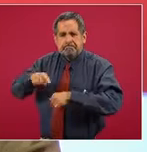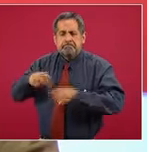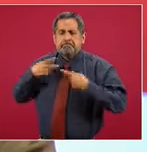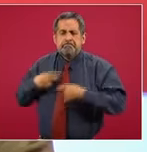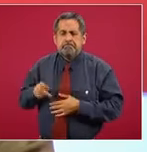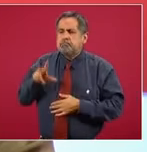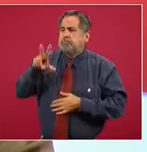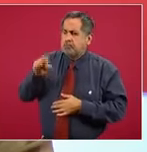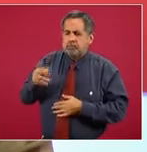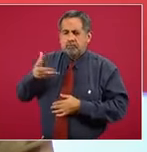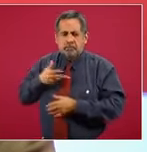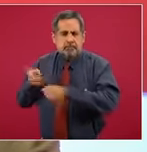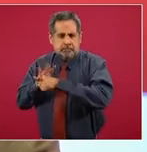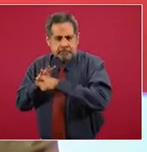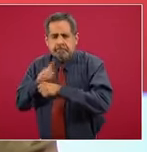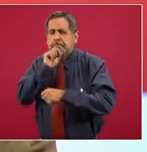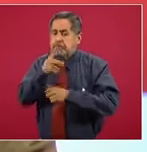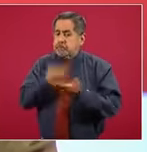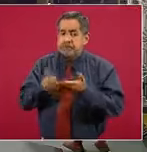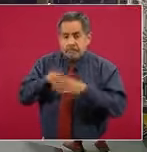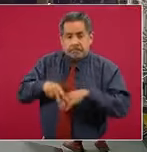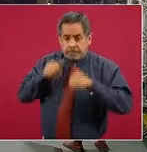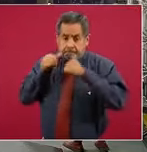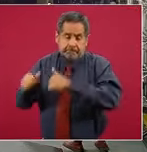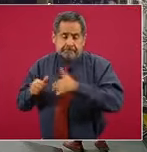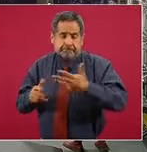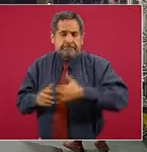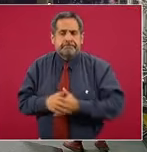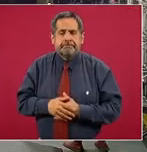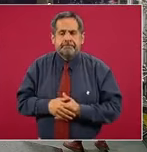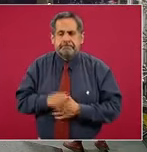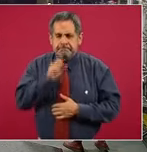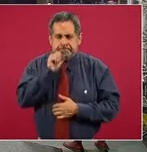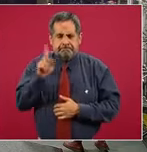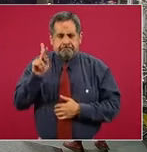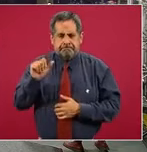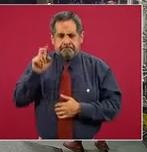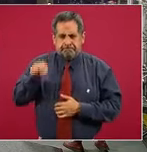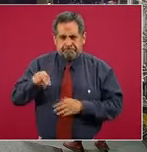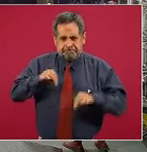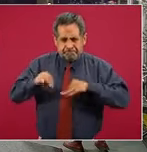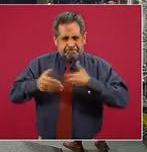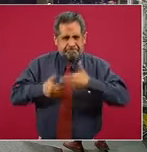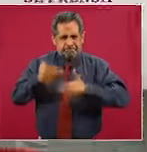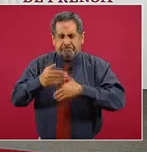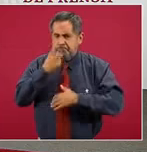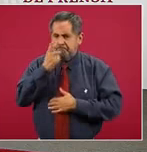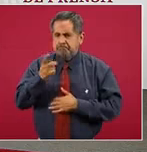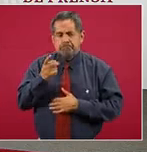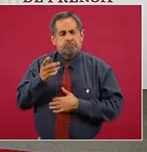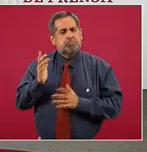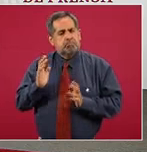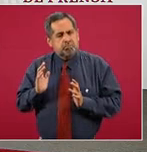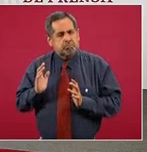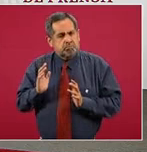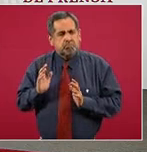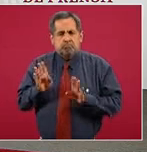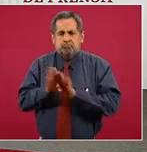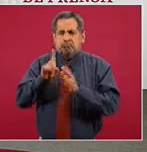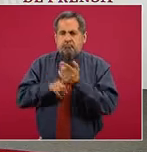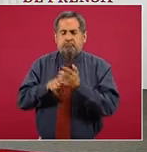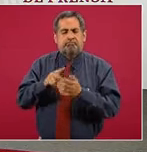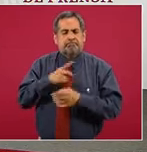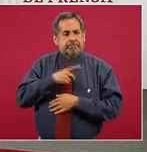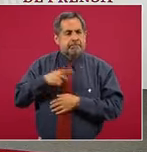COVID. Claramente, y desde que se puso la estrategia en marcha, dijimos, bueno, siempre y cuando la situación